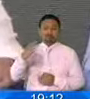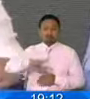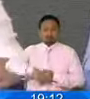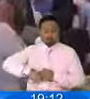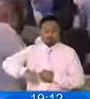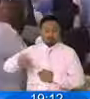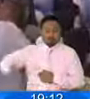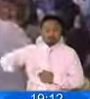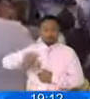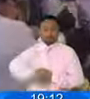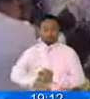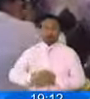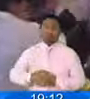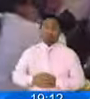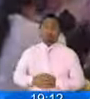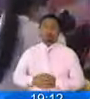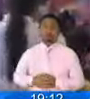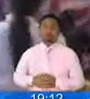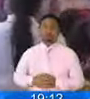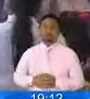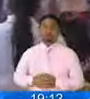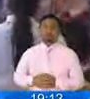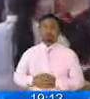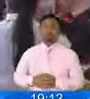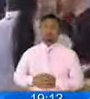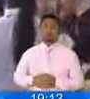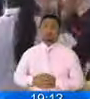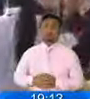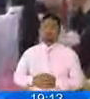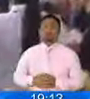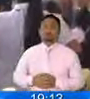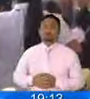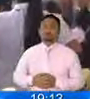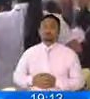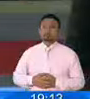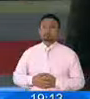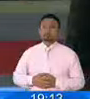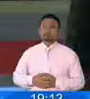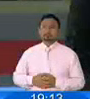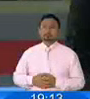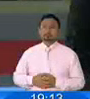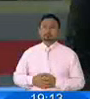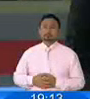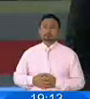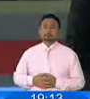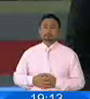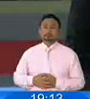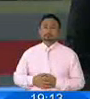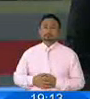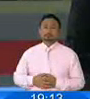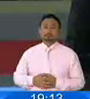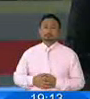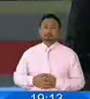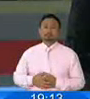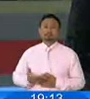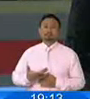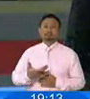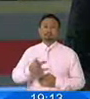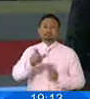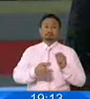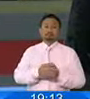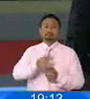lo robado. En cámaras, Eduardo García, desde la provincia de Manabí, informó Wendy Delgado. Expertos analizan la emisión